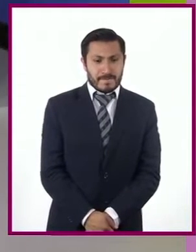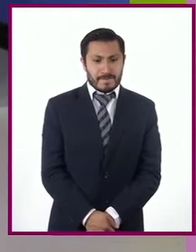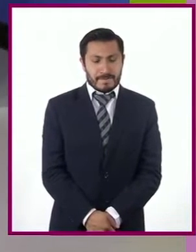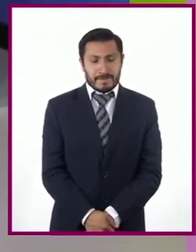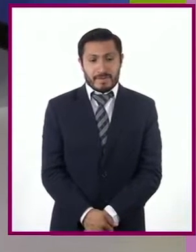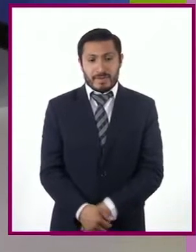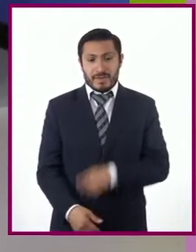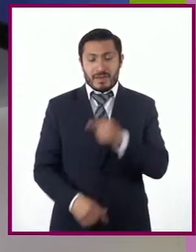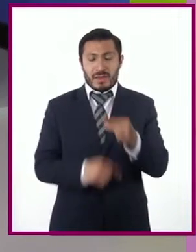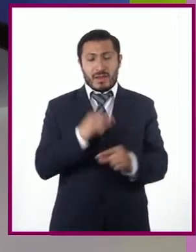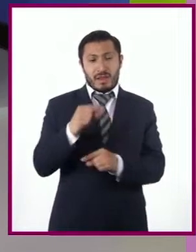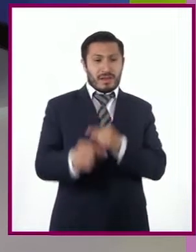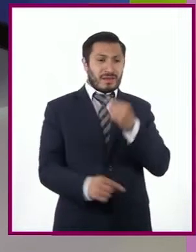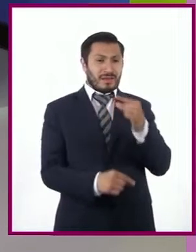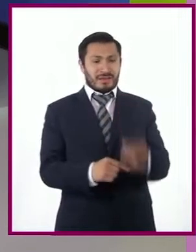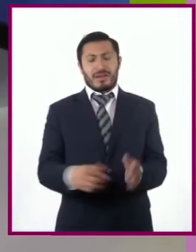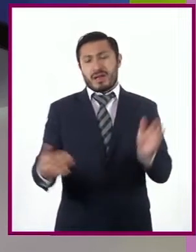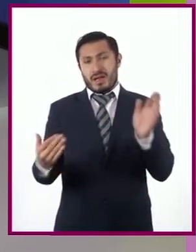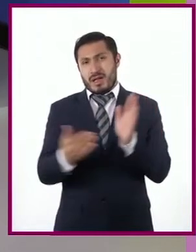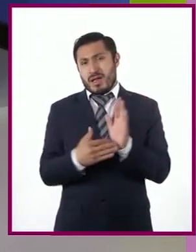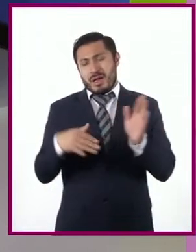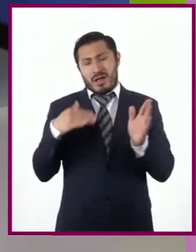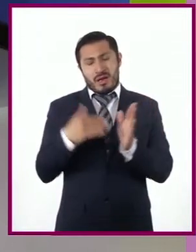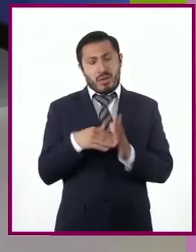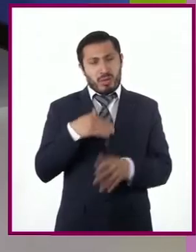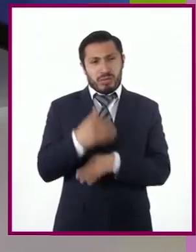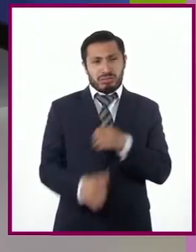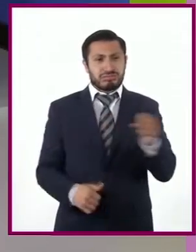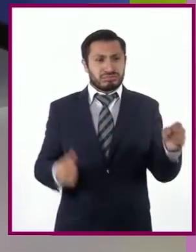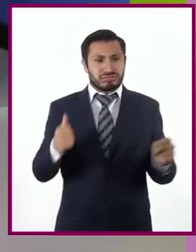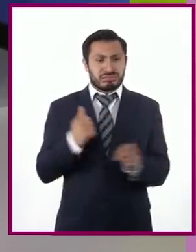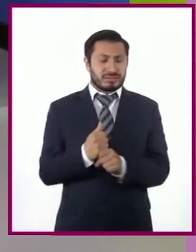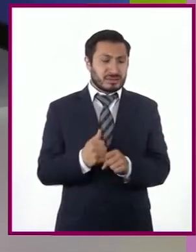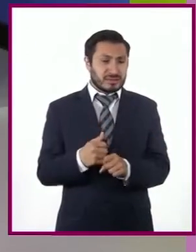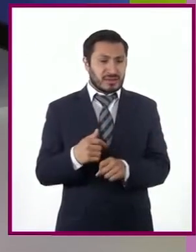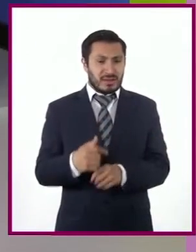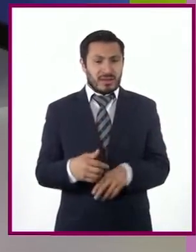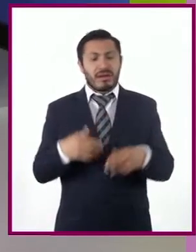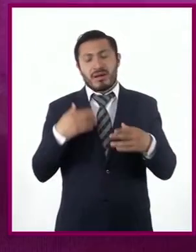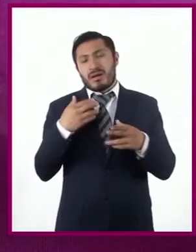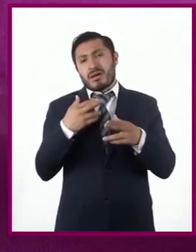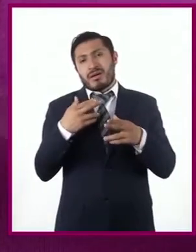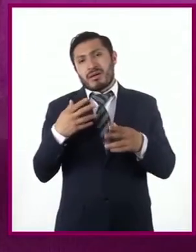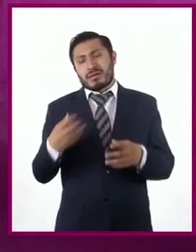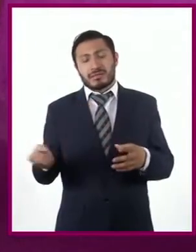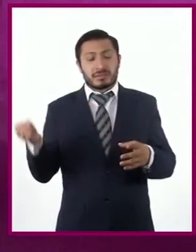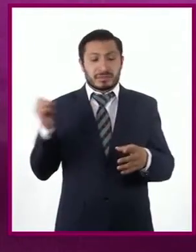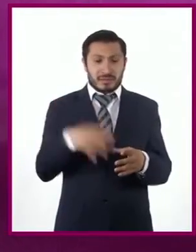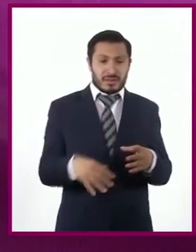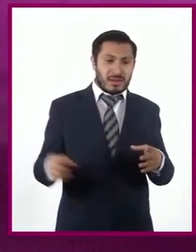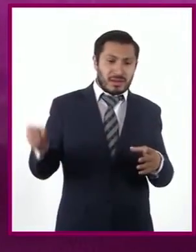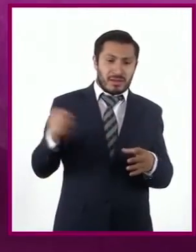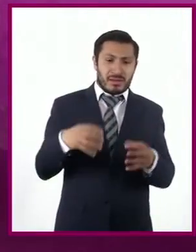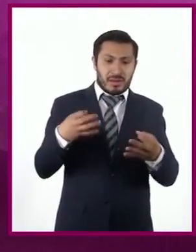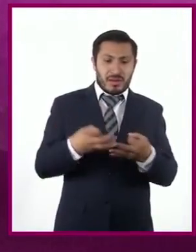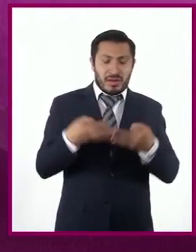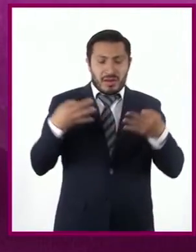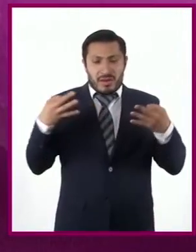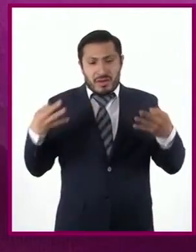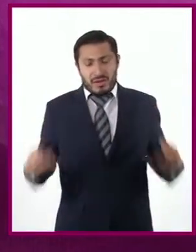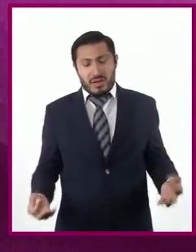Conforme pasaron miles de años, se fueron acumulando capas y más capas de